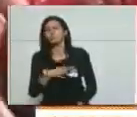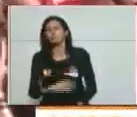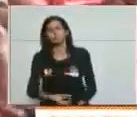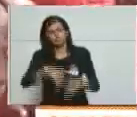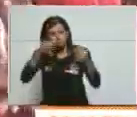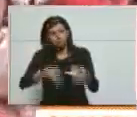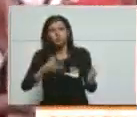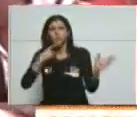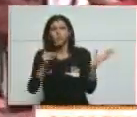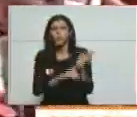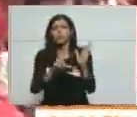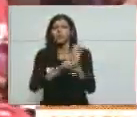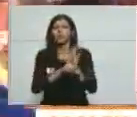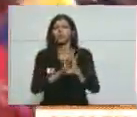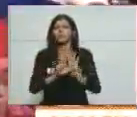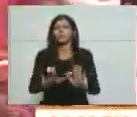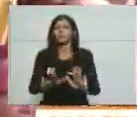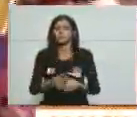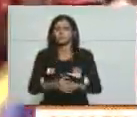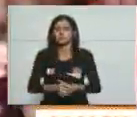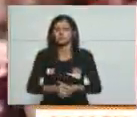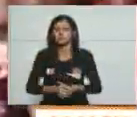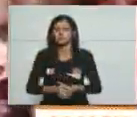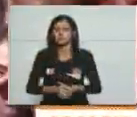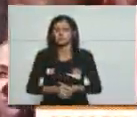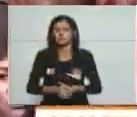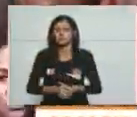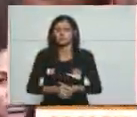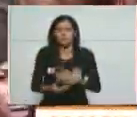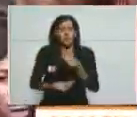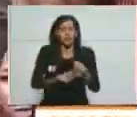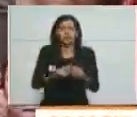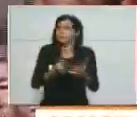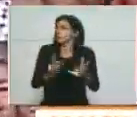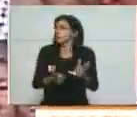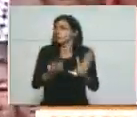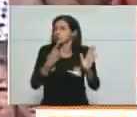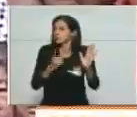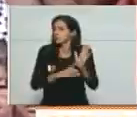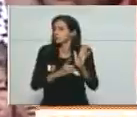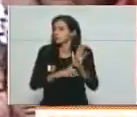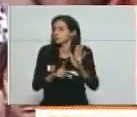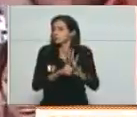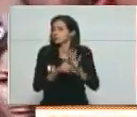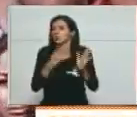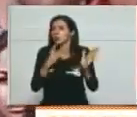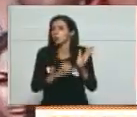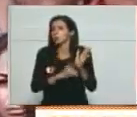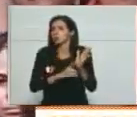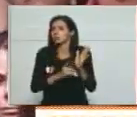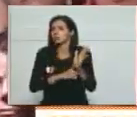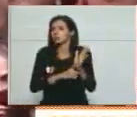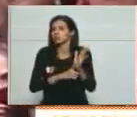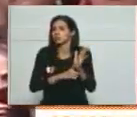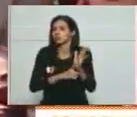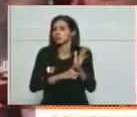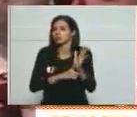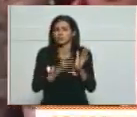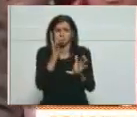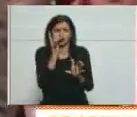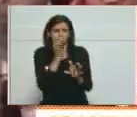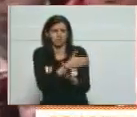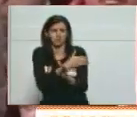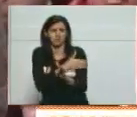cumplir la ley. ¿Eh? Que hacer cumplir la ley. Esta burguesía no nos va a incendiar el